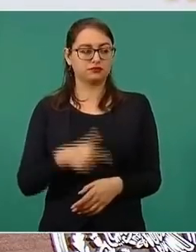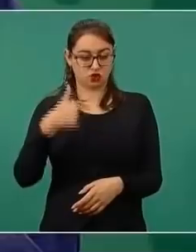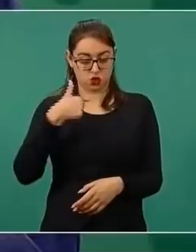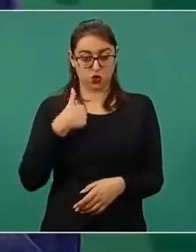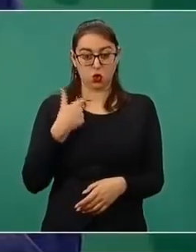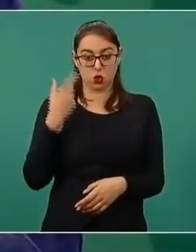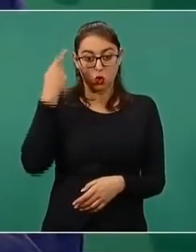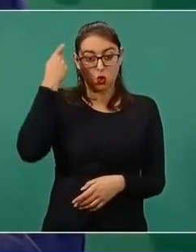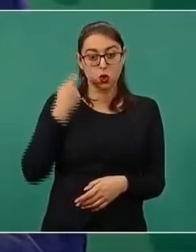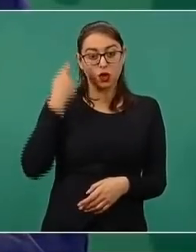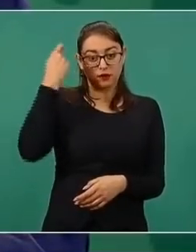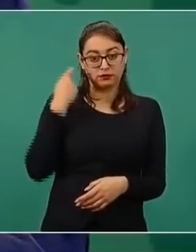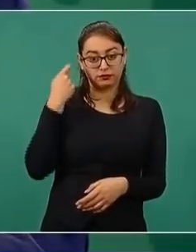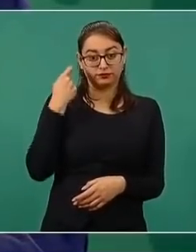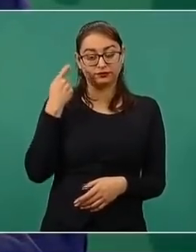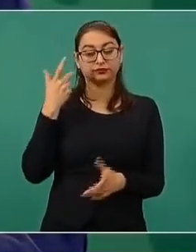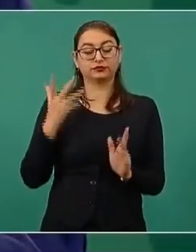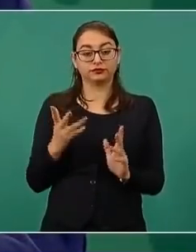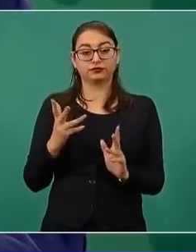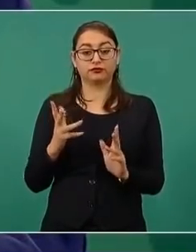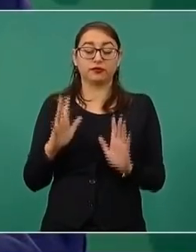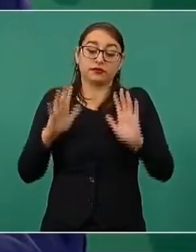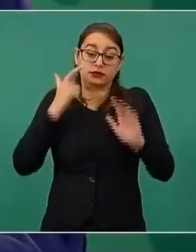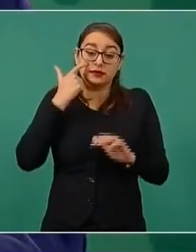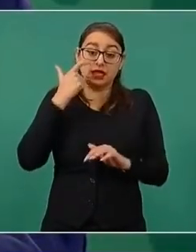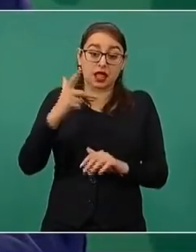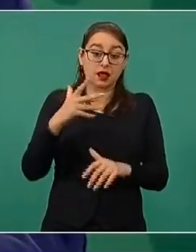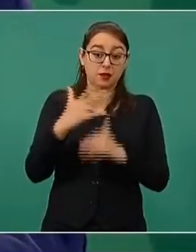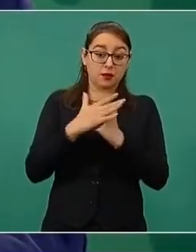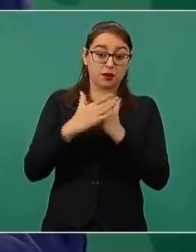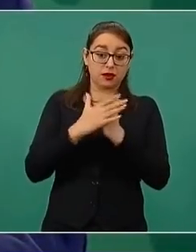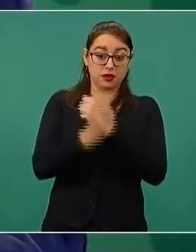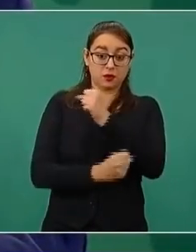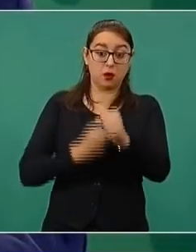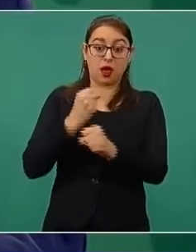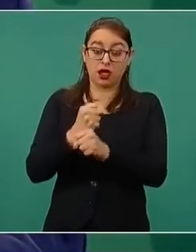si lo quiere el pueblo, porque viene lo de la consulta,